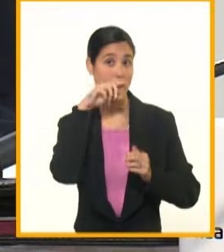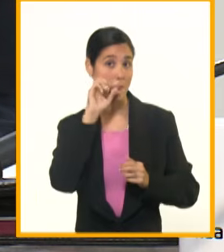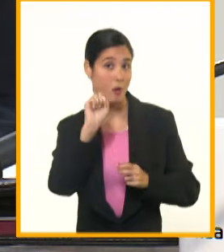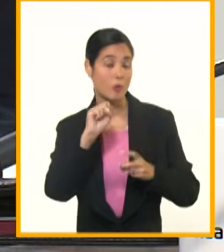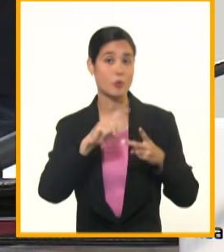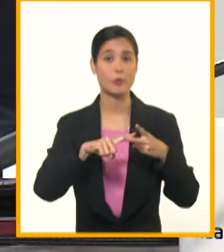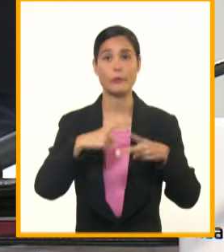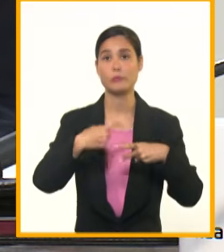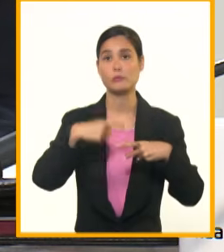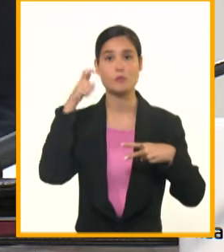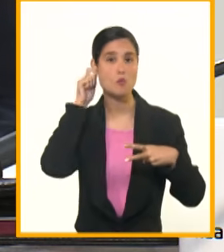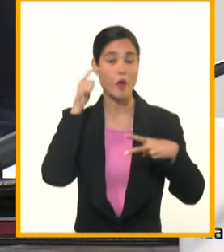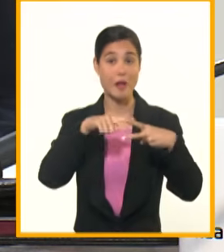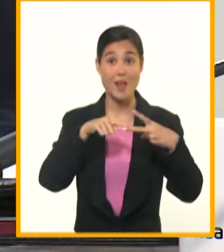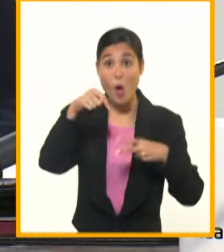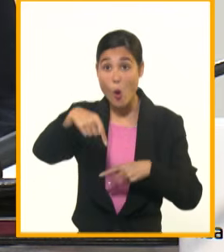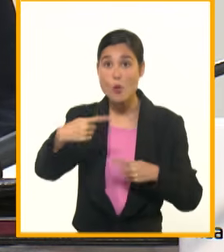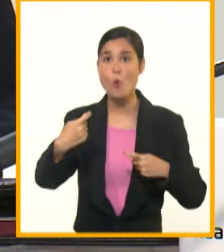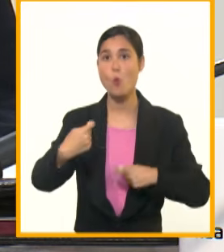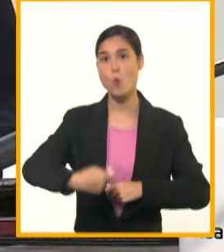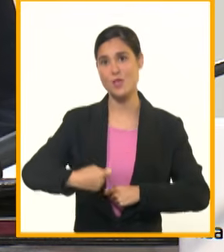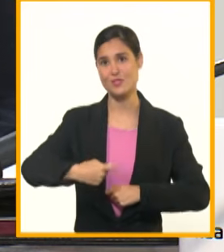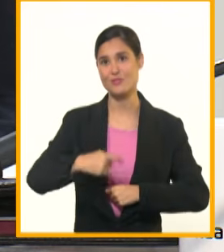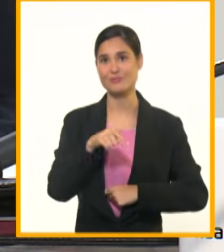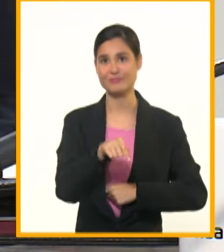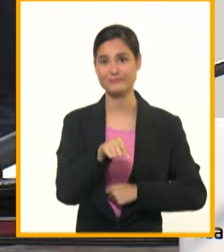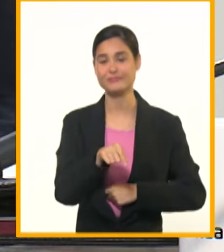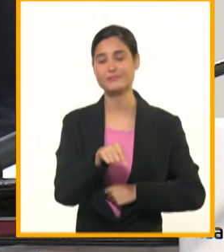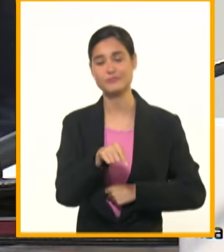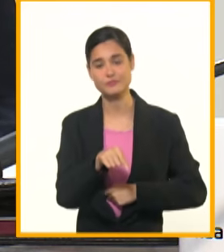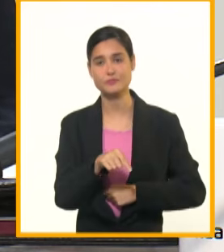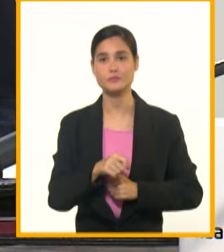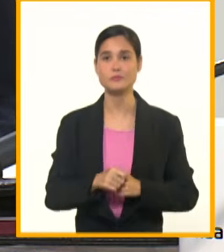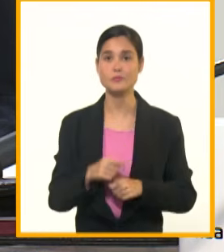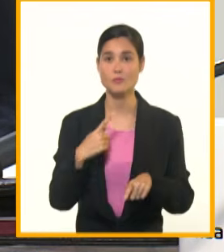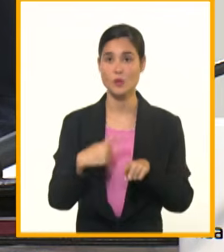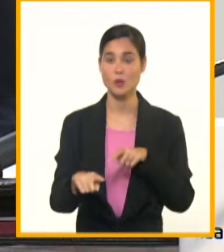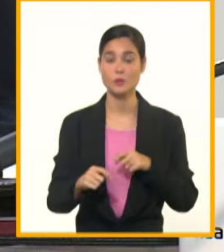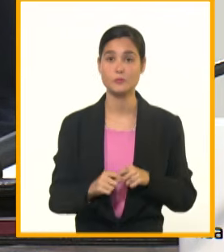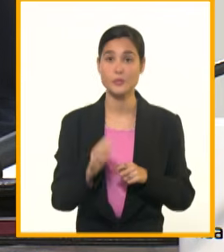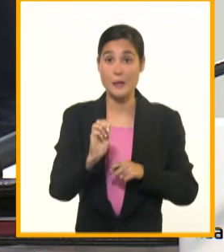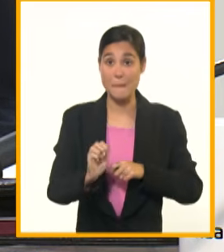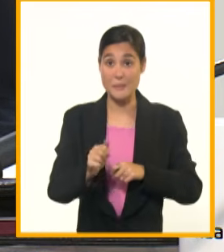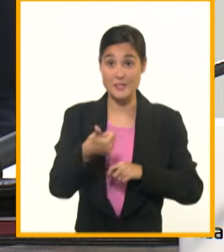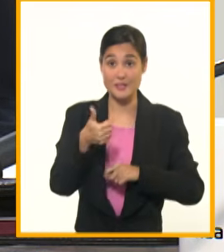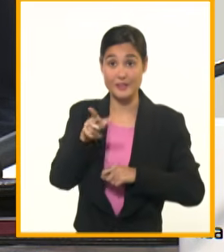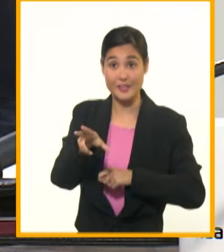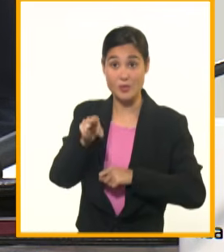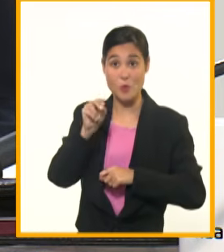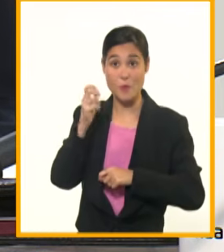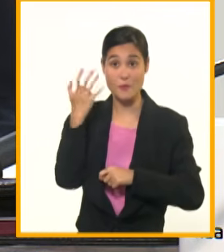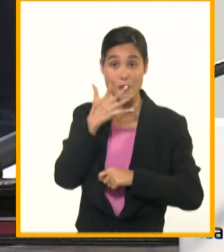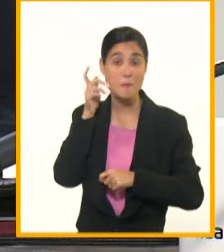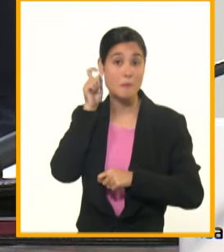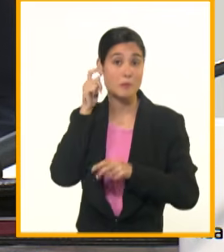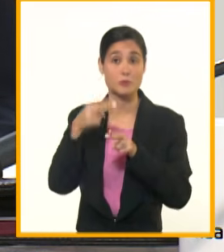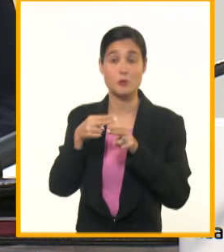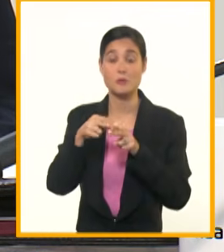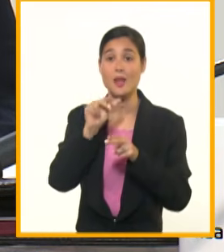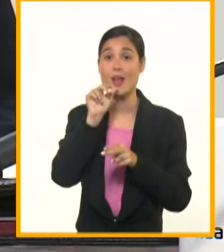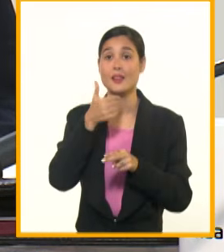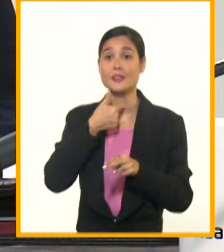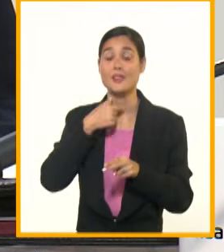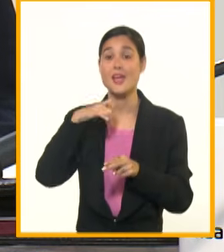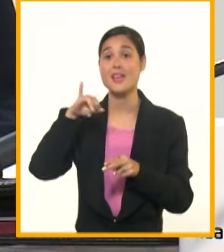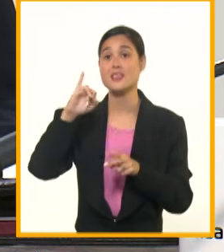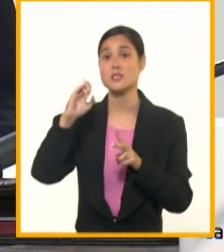juicio que se le sigue en Venezuela. Hoy también se conoció que la presidenta encargada, Delcy Rodríguez, anunció las designaciones